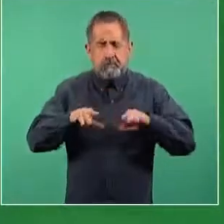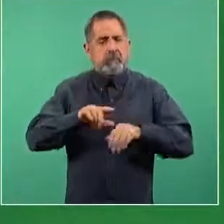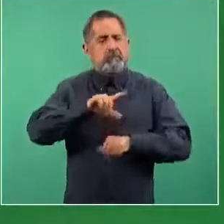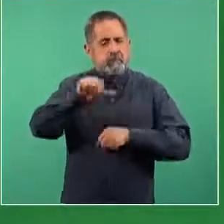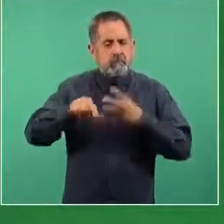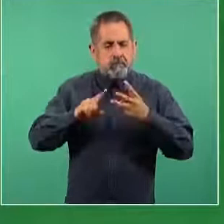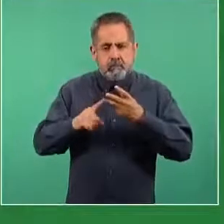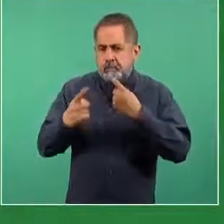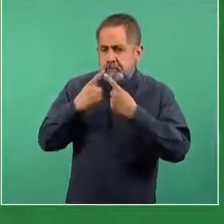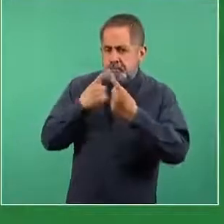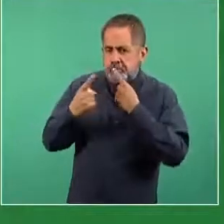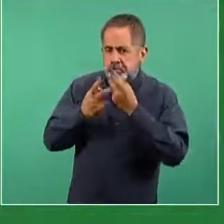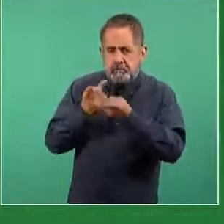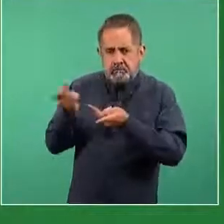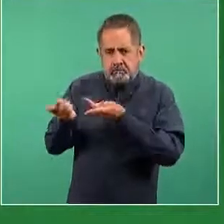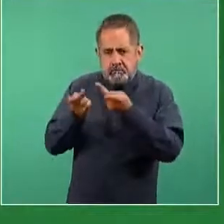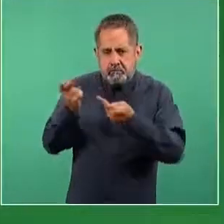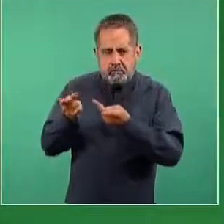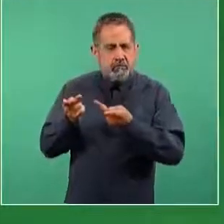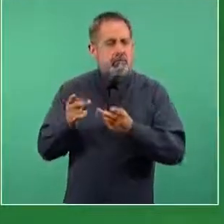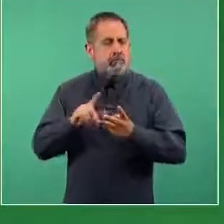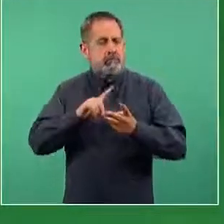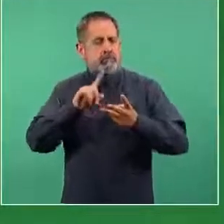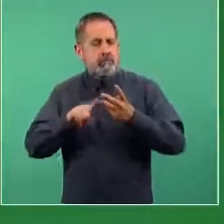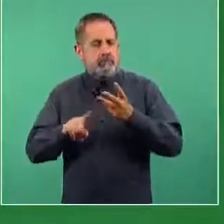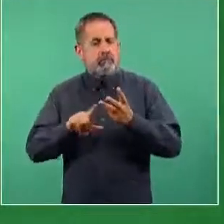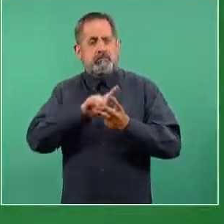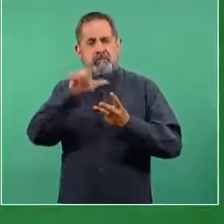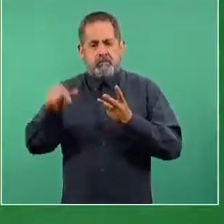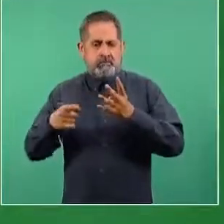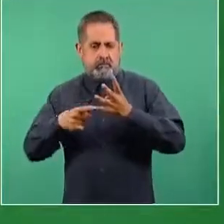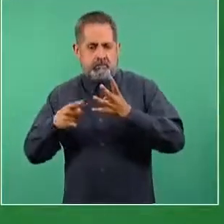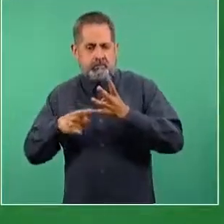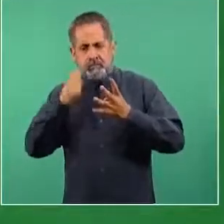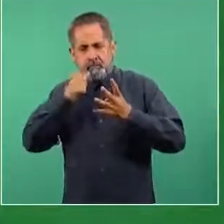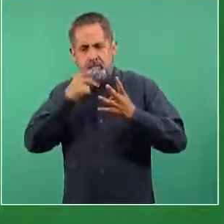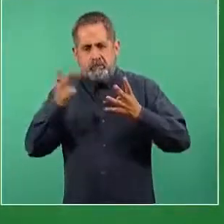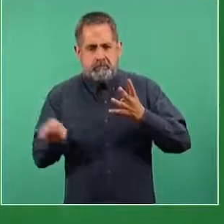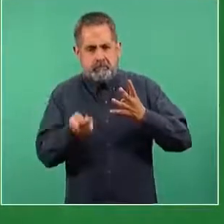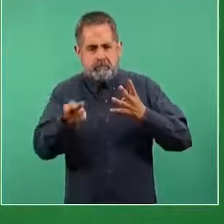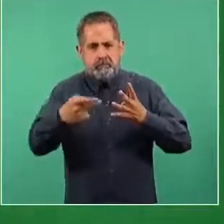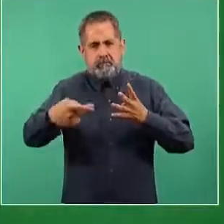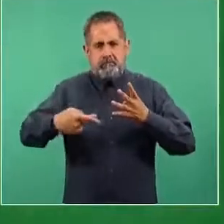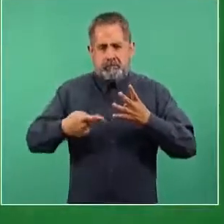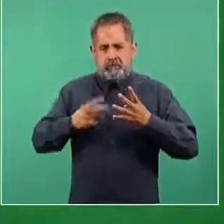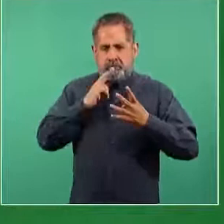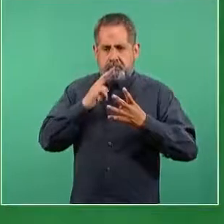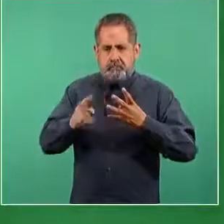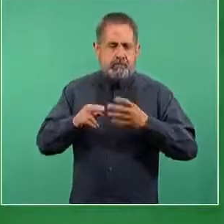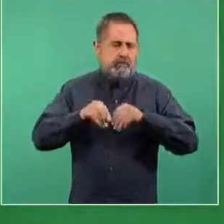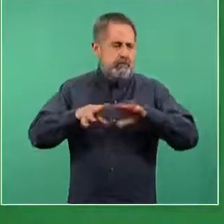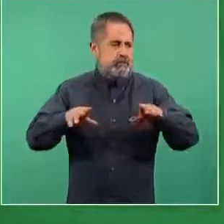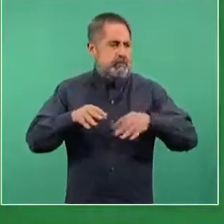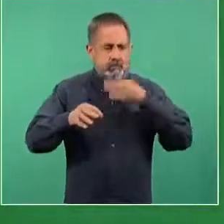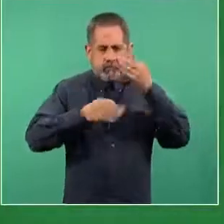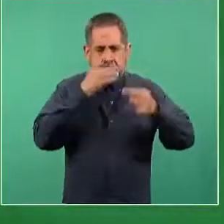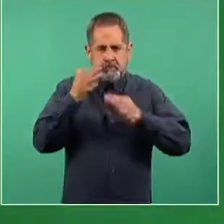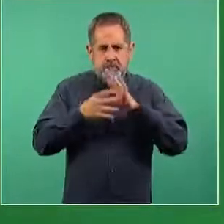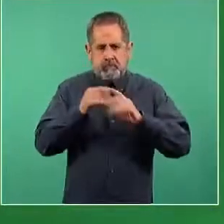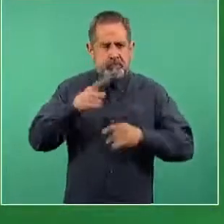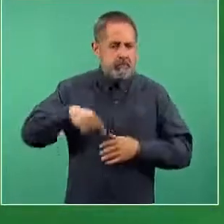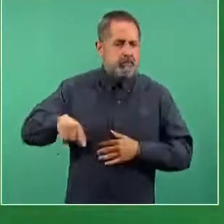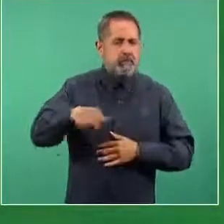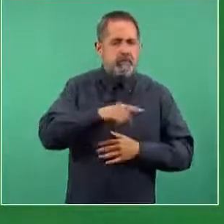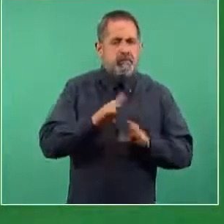interactivo también con el maestro, y cerraremos con el espacio de siempre de preguntas y respuestas de los medios de